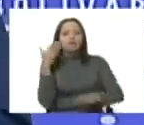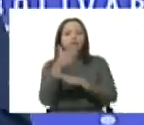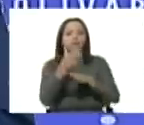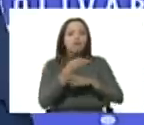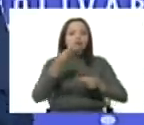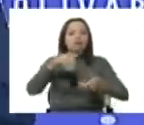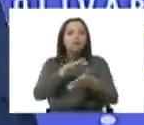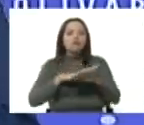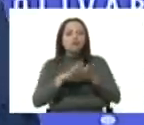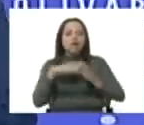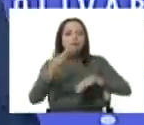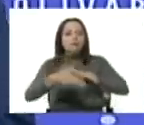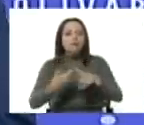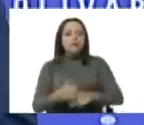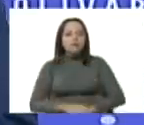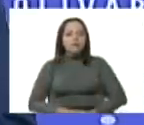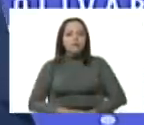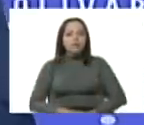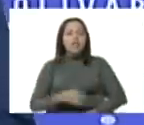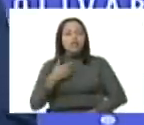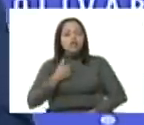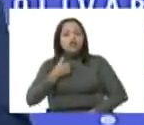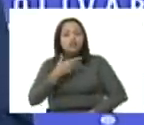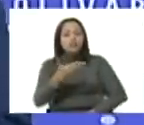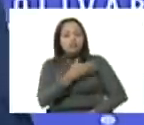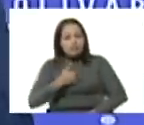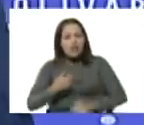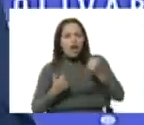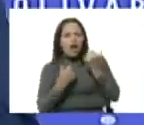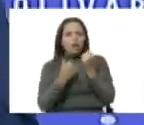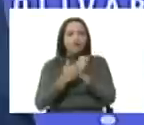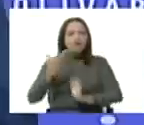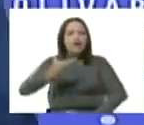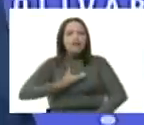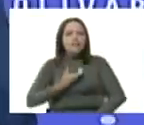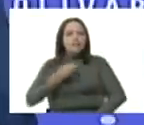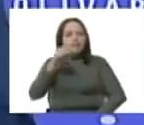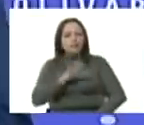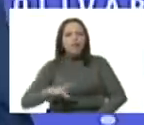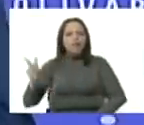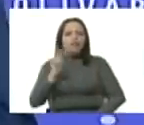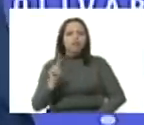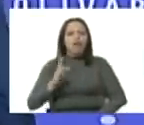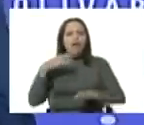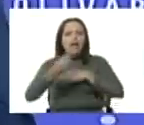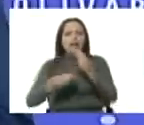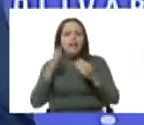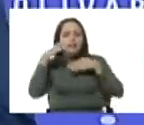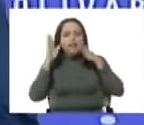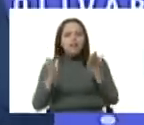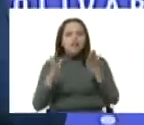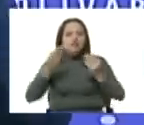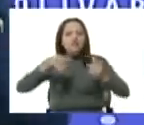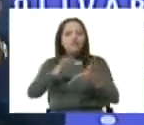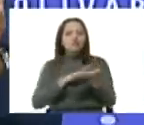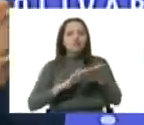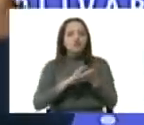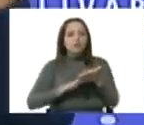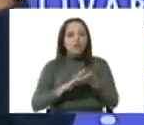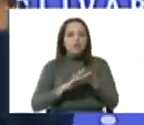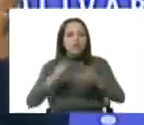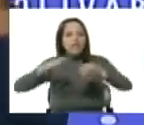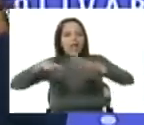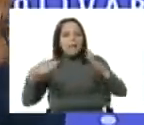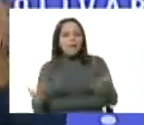y resolverlos. Y yo le pido apoyo a los alcaldes, alcaldesas del país para atender y resolver en las